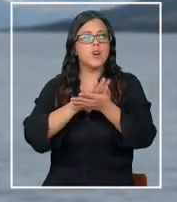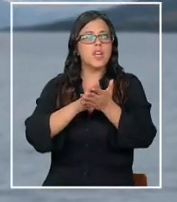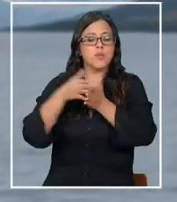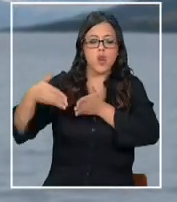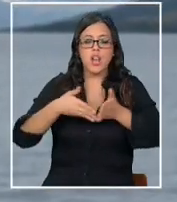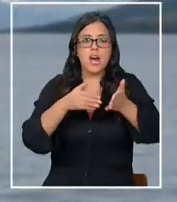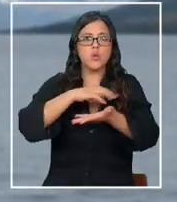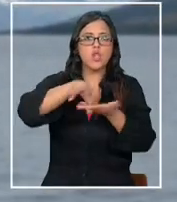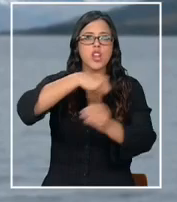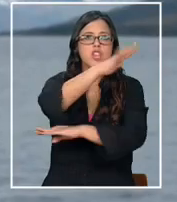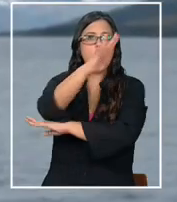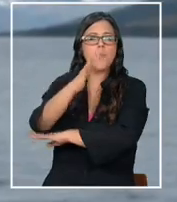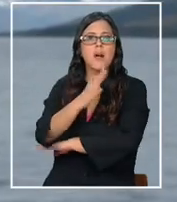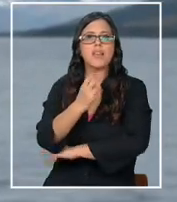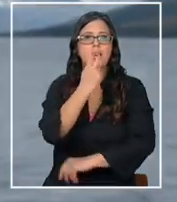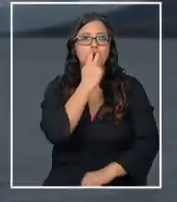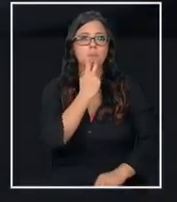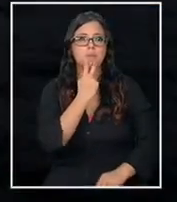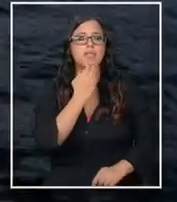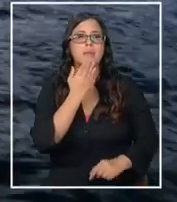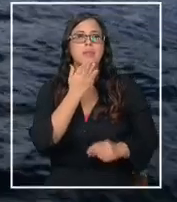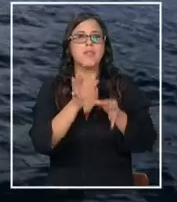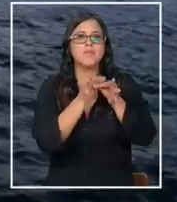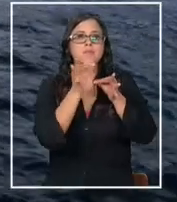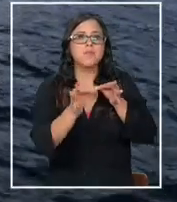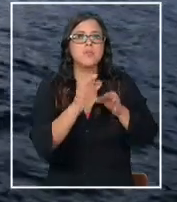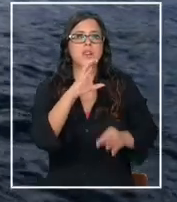es este territorio entre Puerto Montt y Cabo de Hornos.